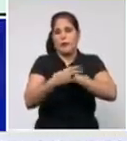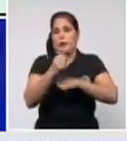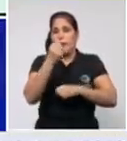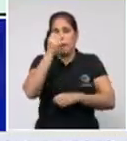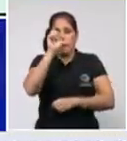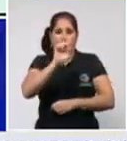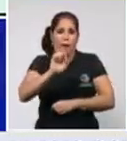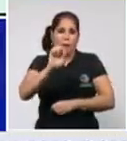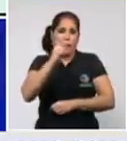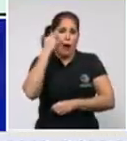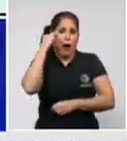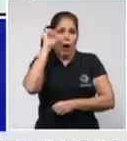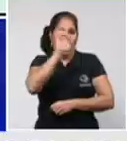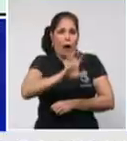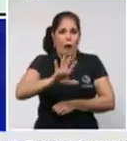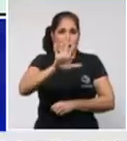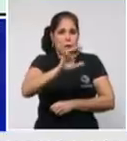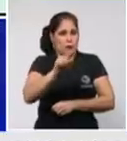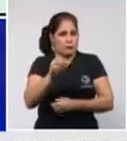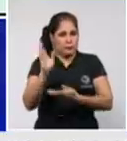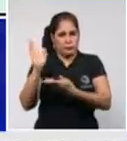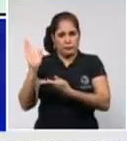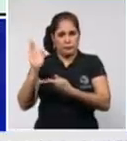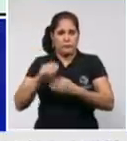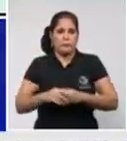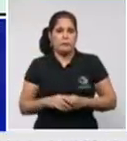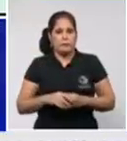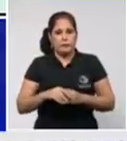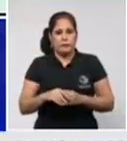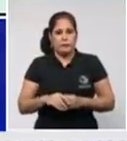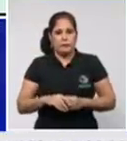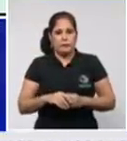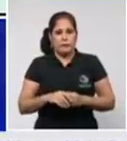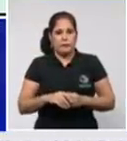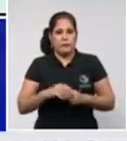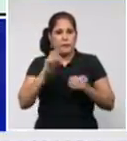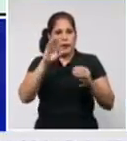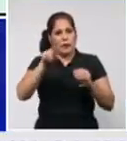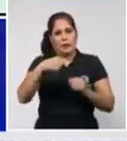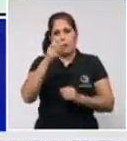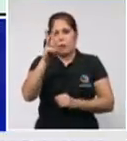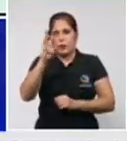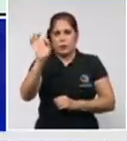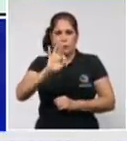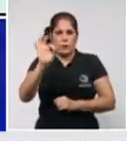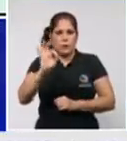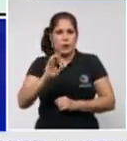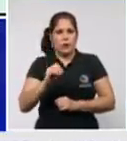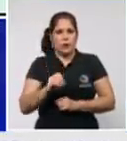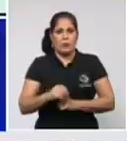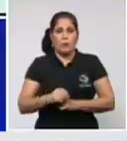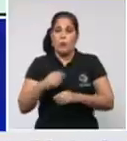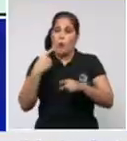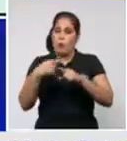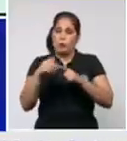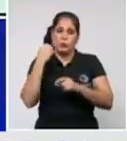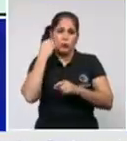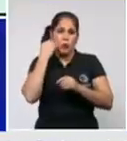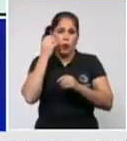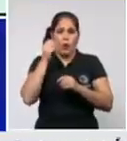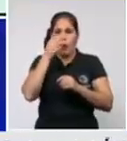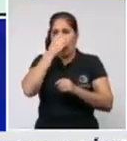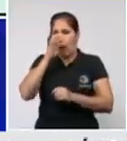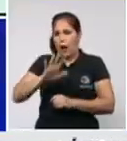es el que aparece, ahí está, que es el 15,3%, otros países de África, que es